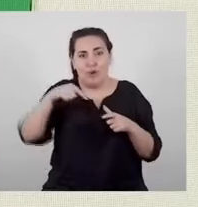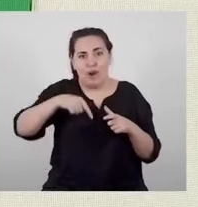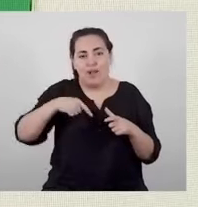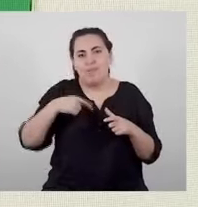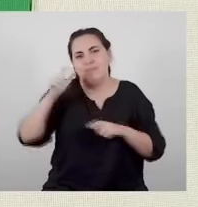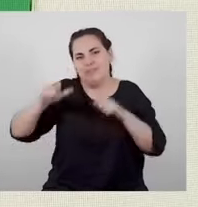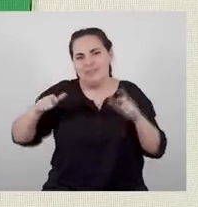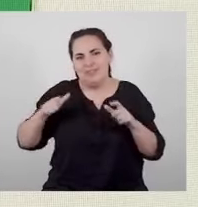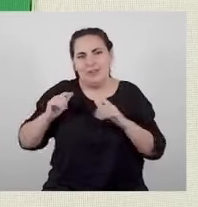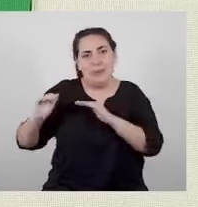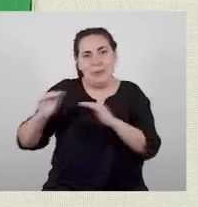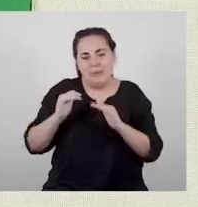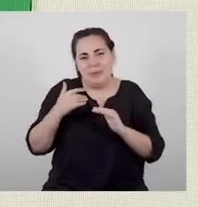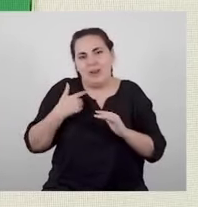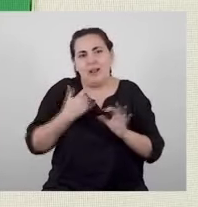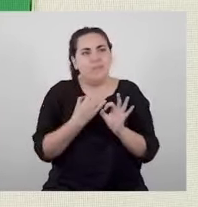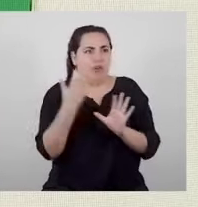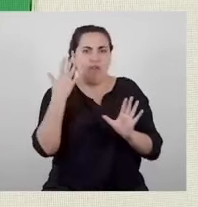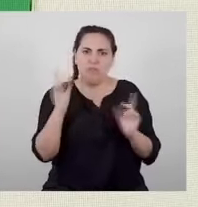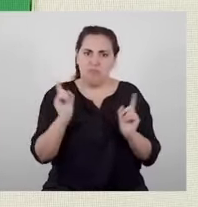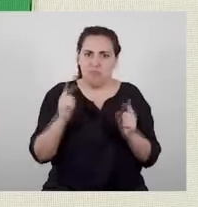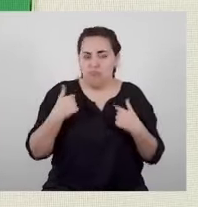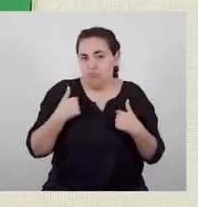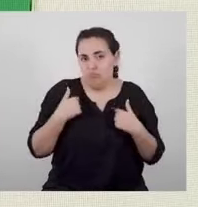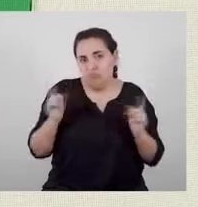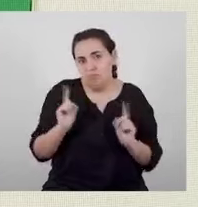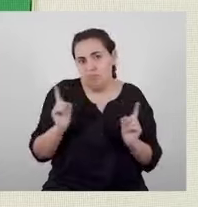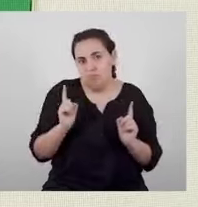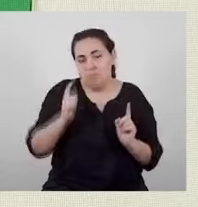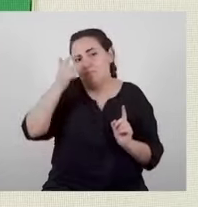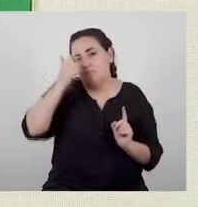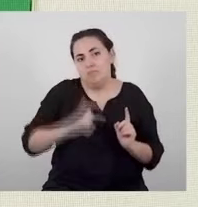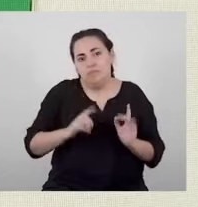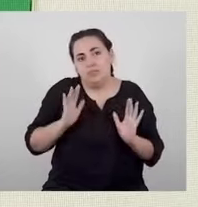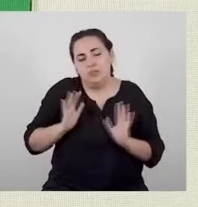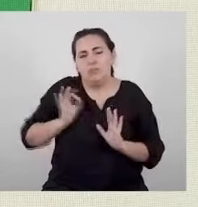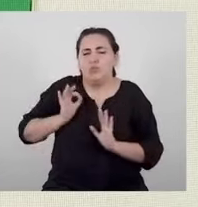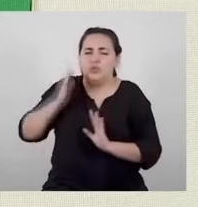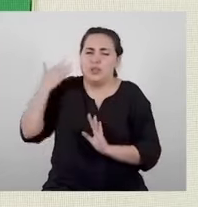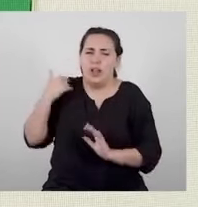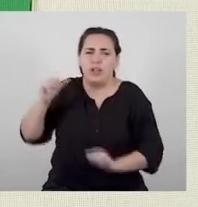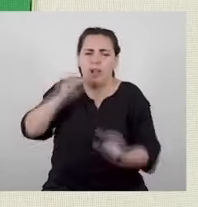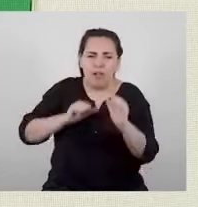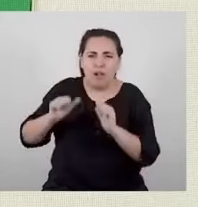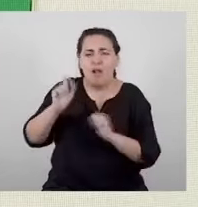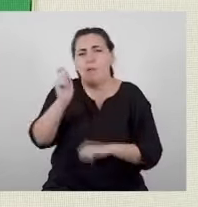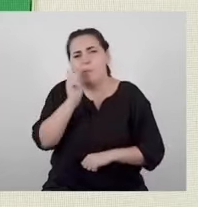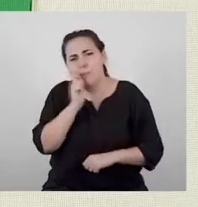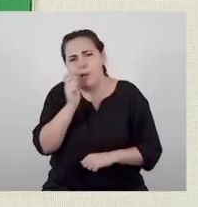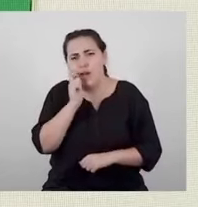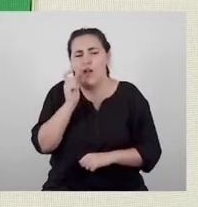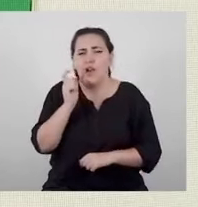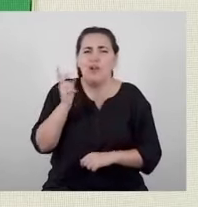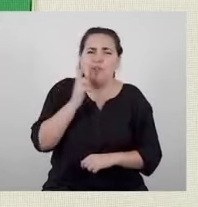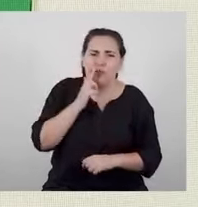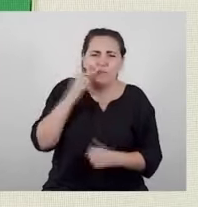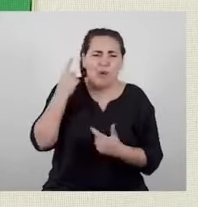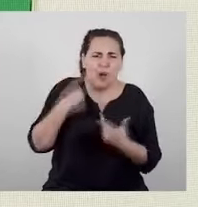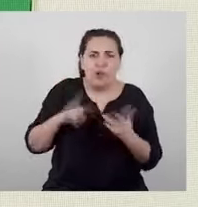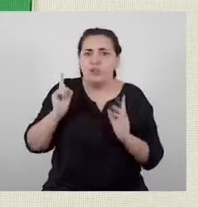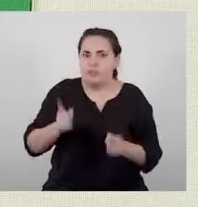como yo yo no soy un especialista yo soy solo una persona que tomó alcohol durante un montón de años porro fumó durante un montón de años